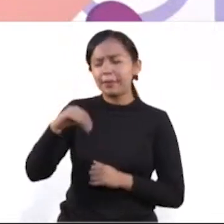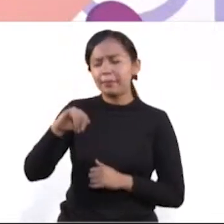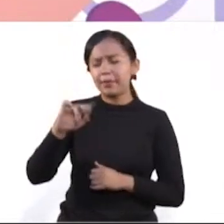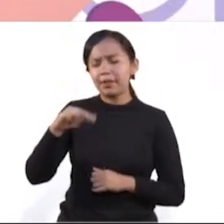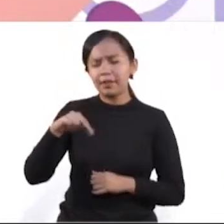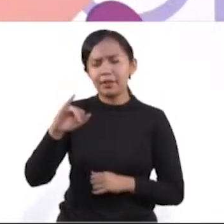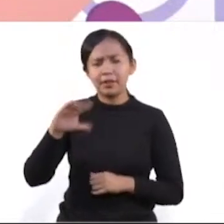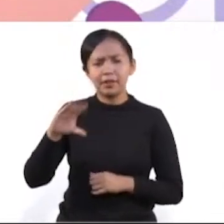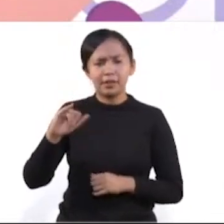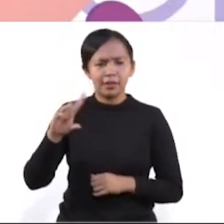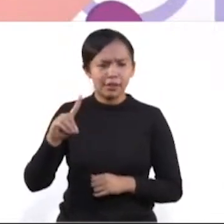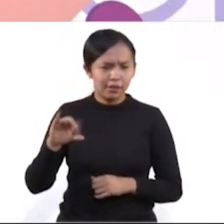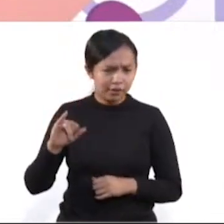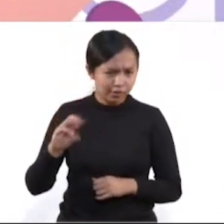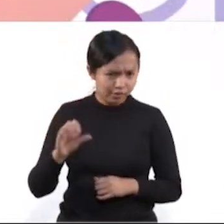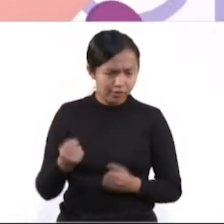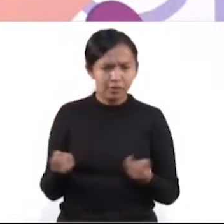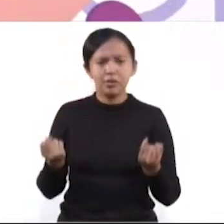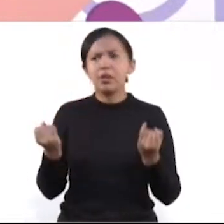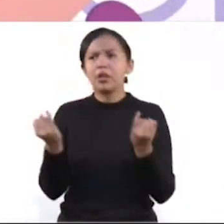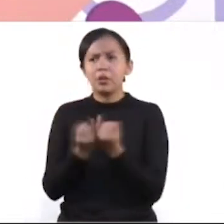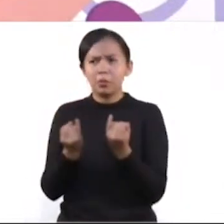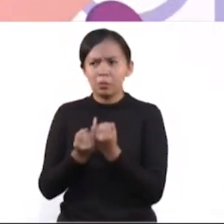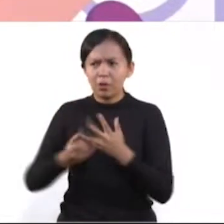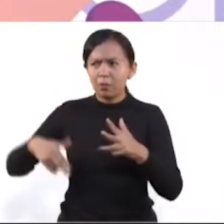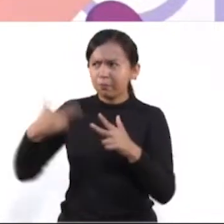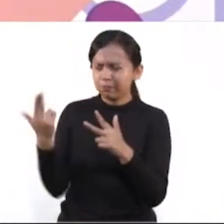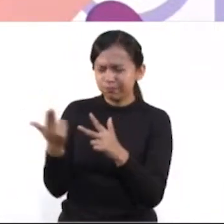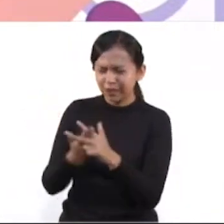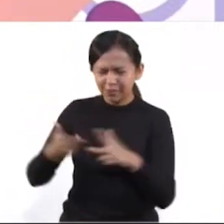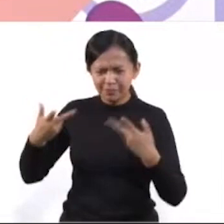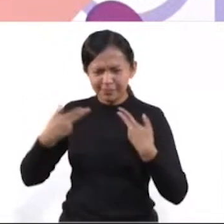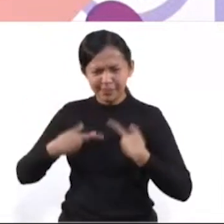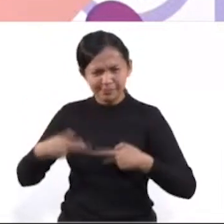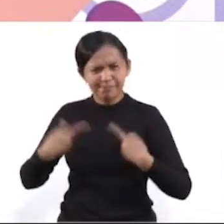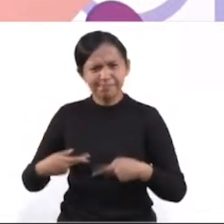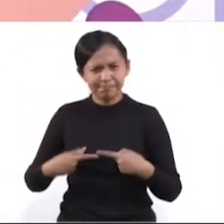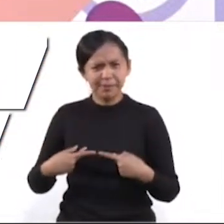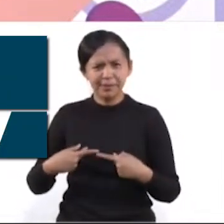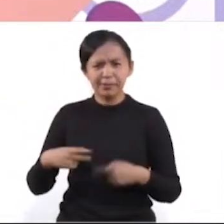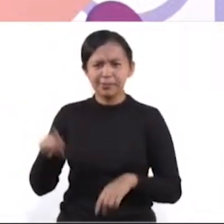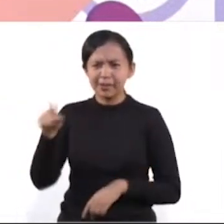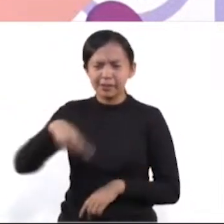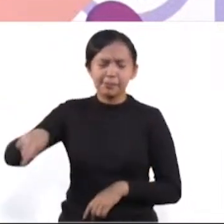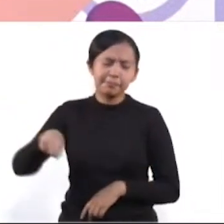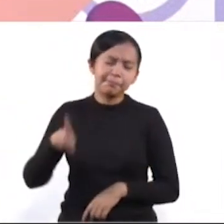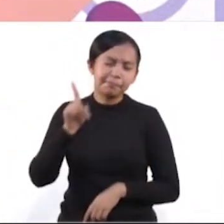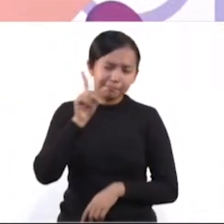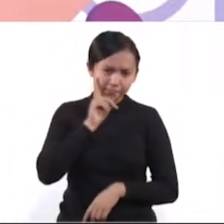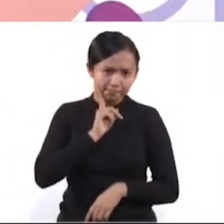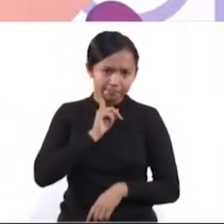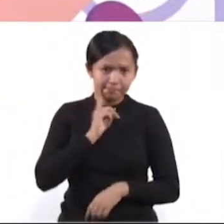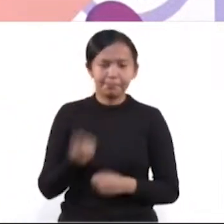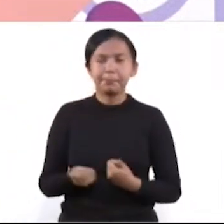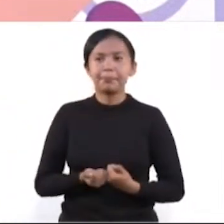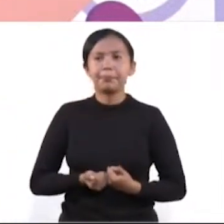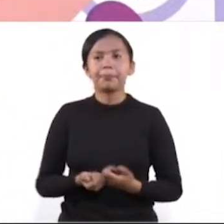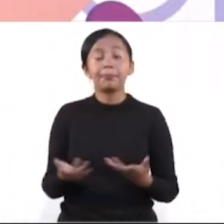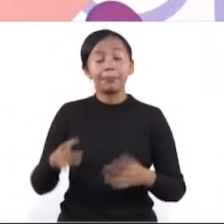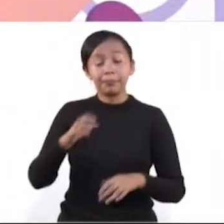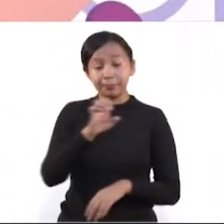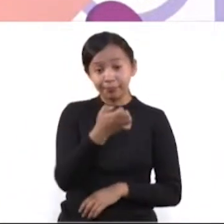feminicidios y los casos de homicidios dolosos, en donde las víctimas son mujeres. De enero a julio de